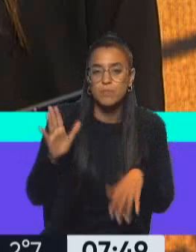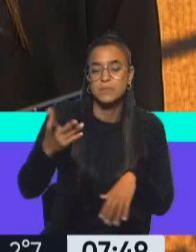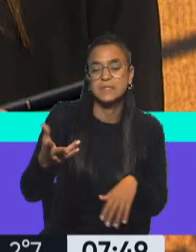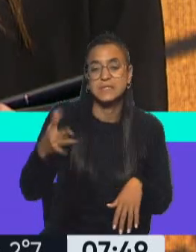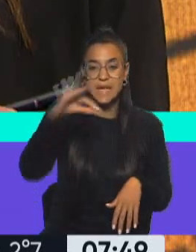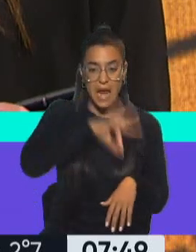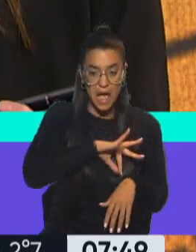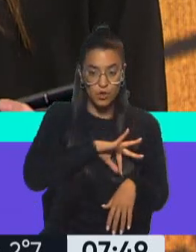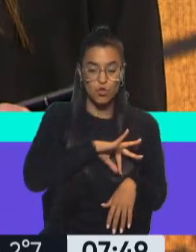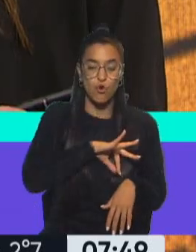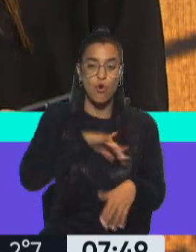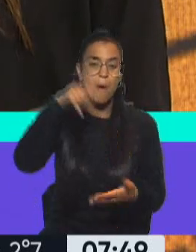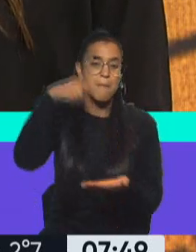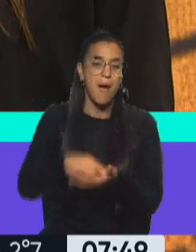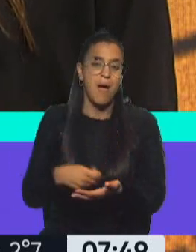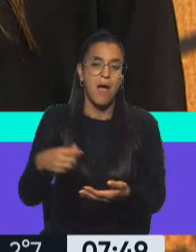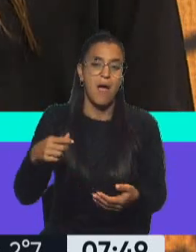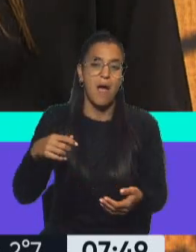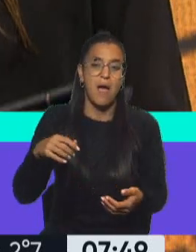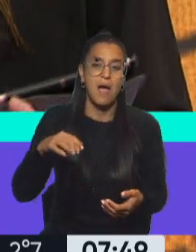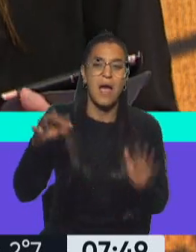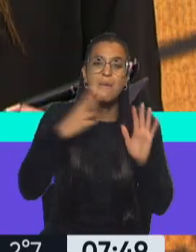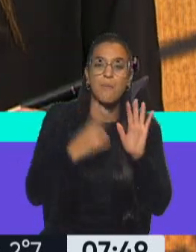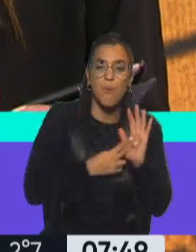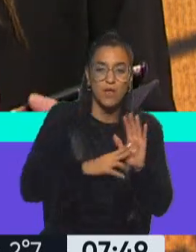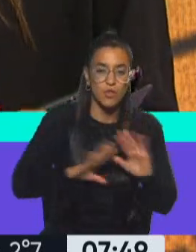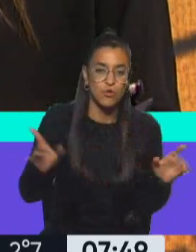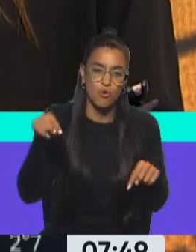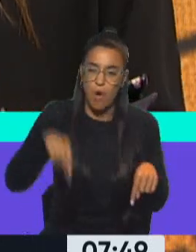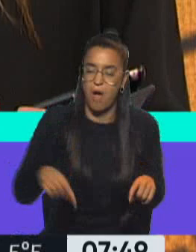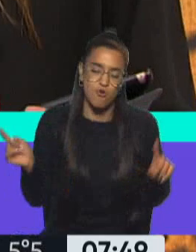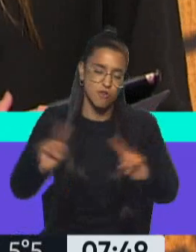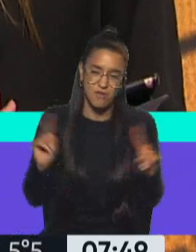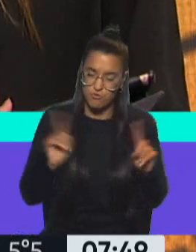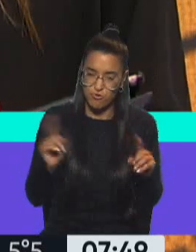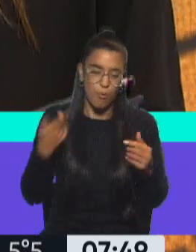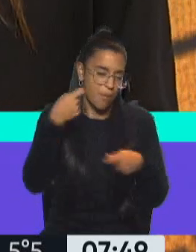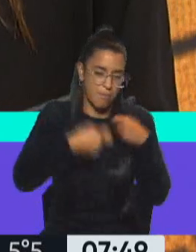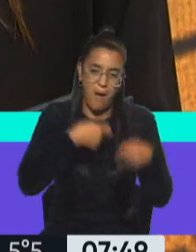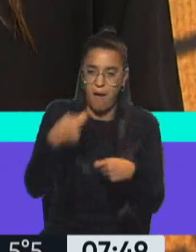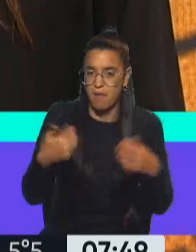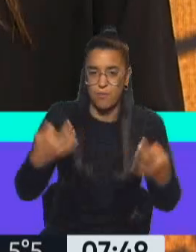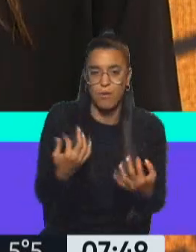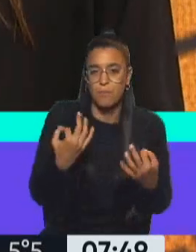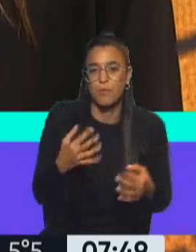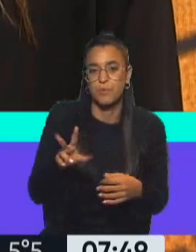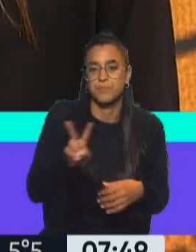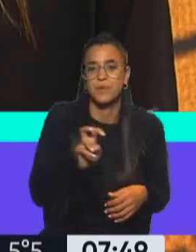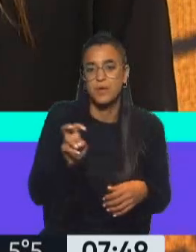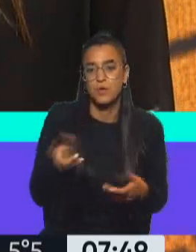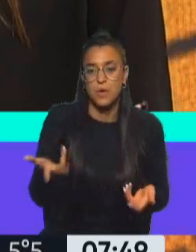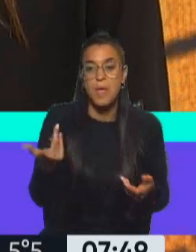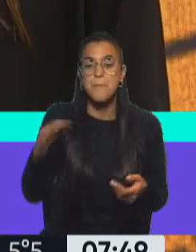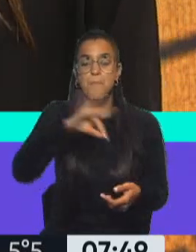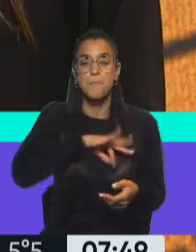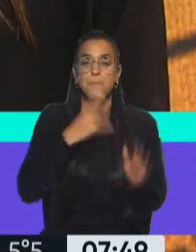deje justamente de pagar ganancias. Y en principio no. Es una alternativa complicada, ¿no? Porque claro. implica como ingresos. Sí, el